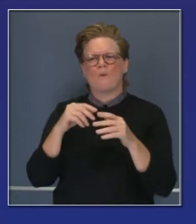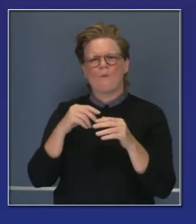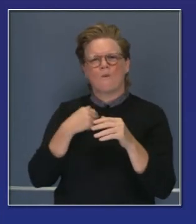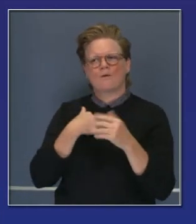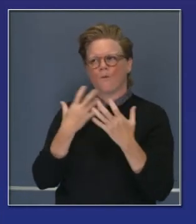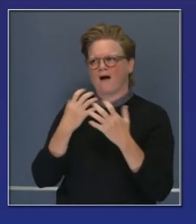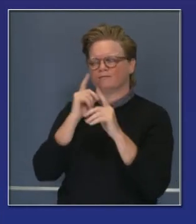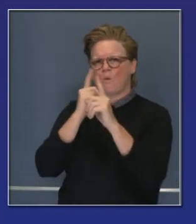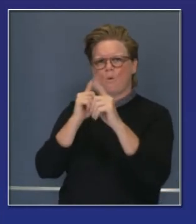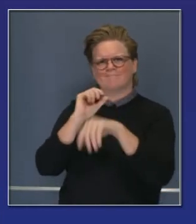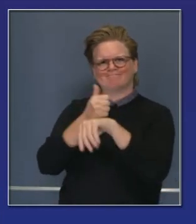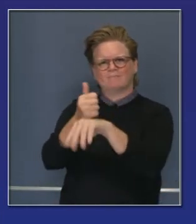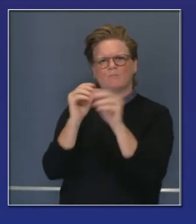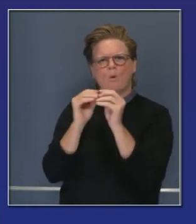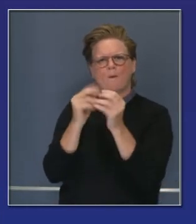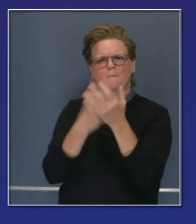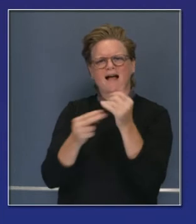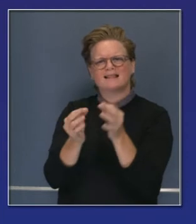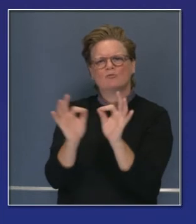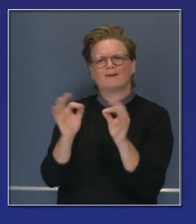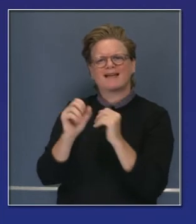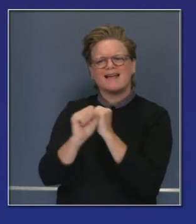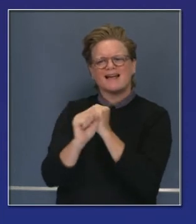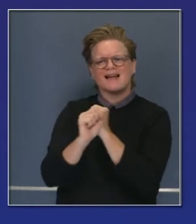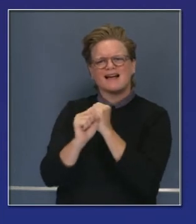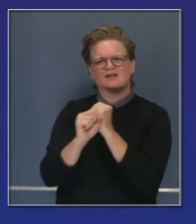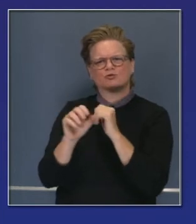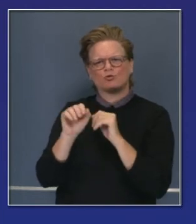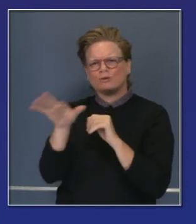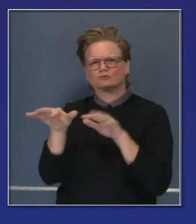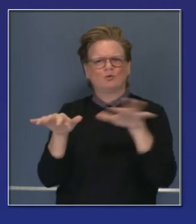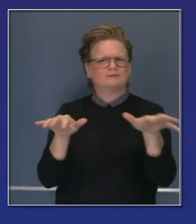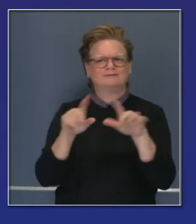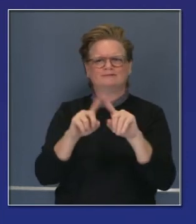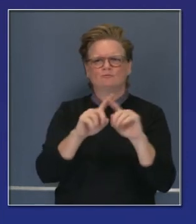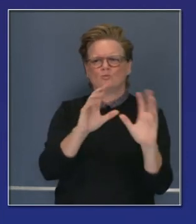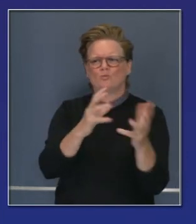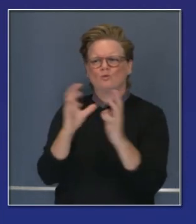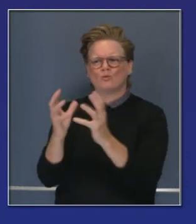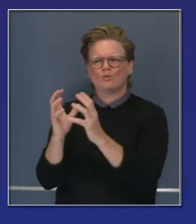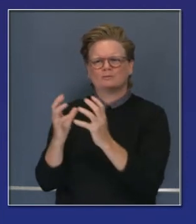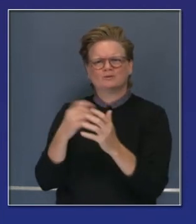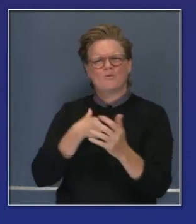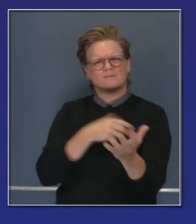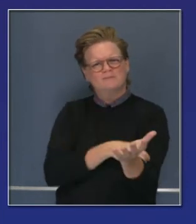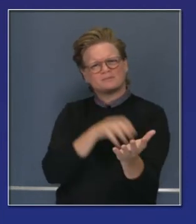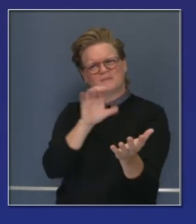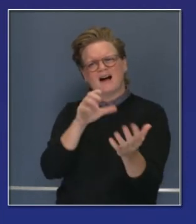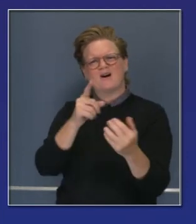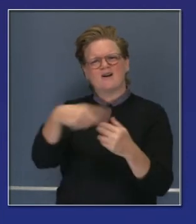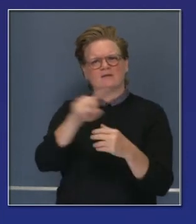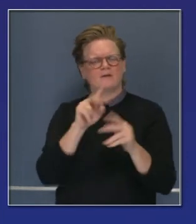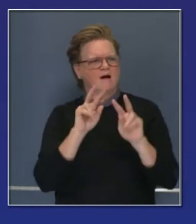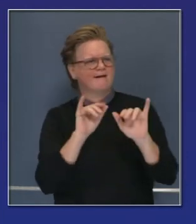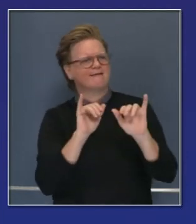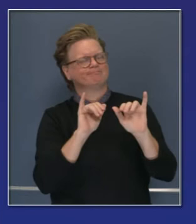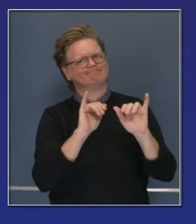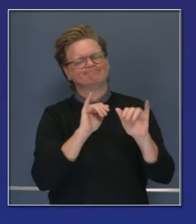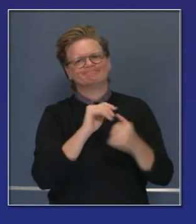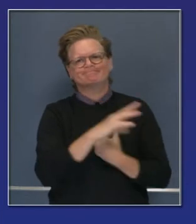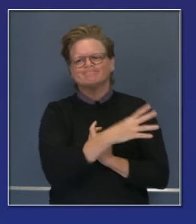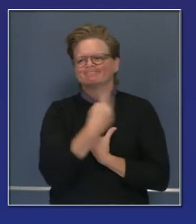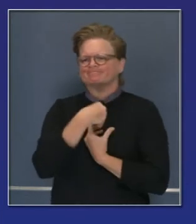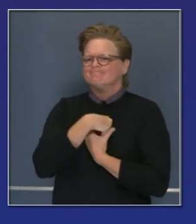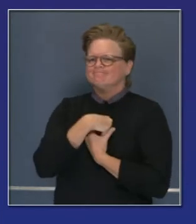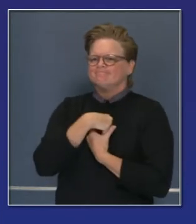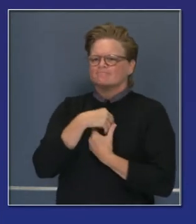el público, más alcance, conexión con el público, dando más